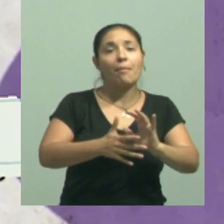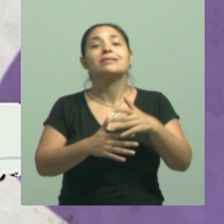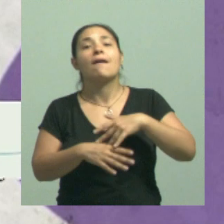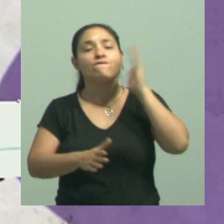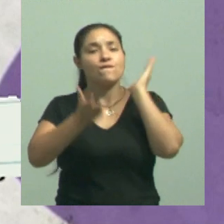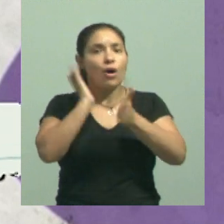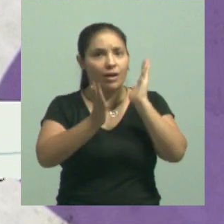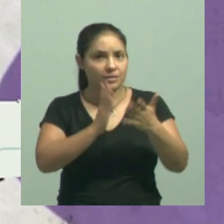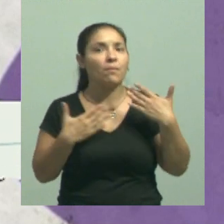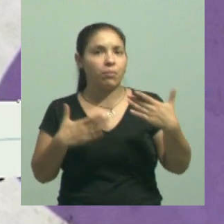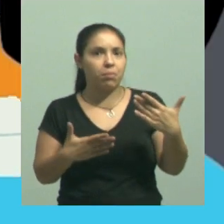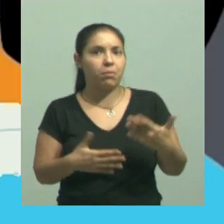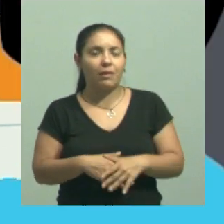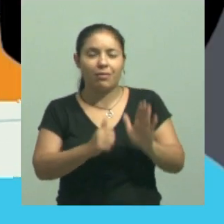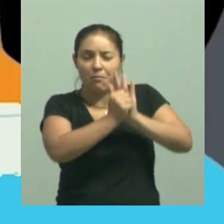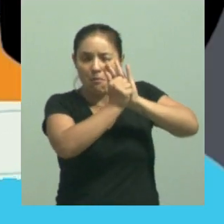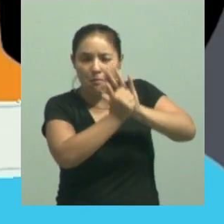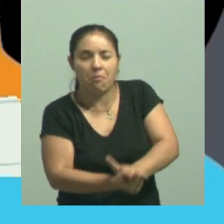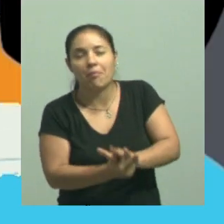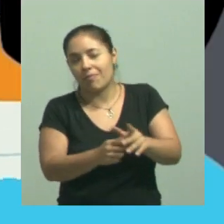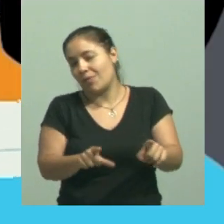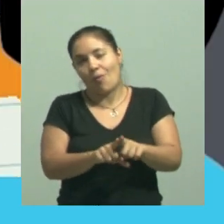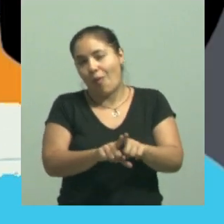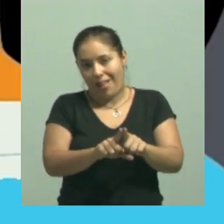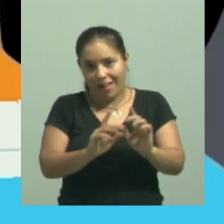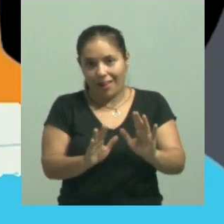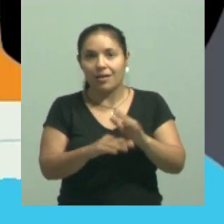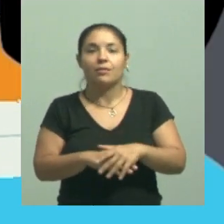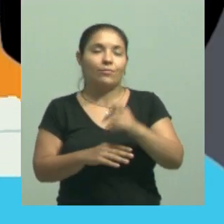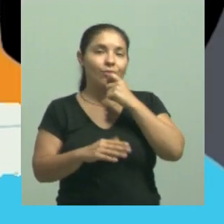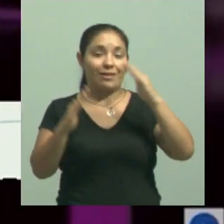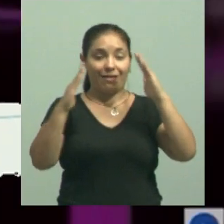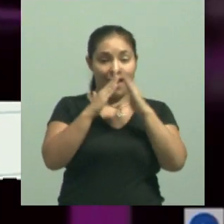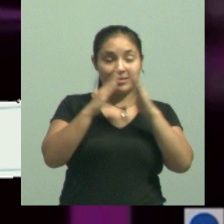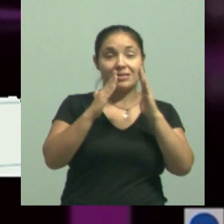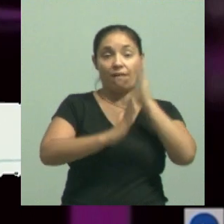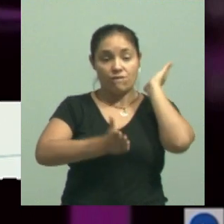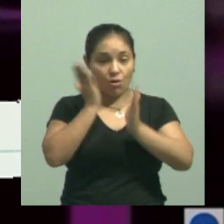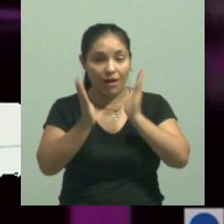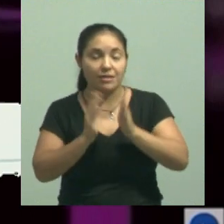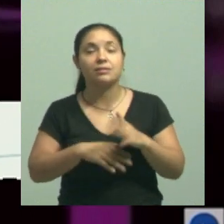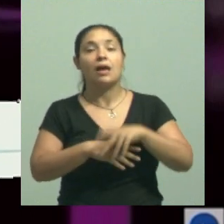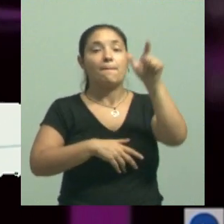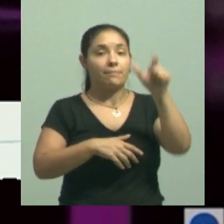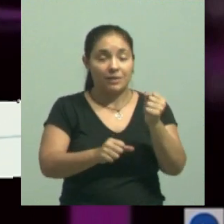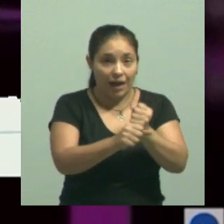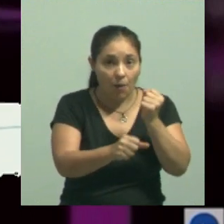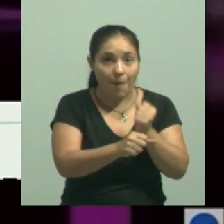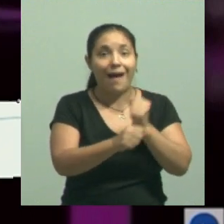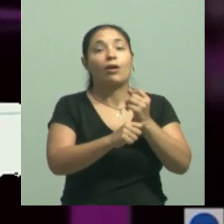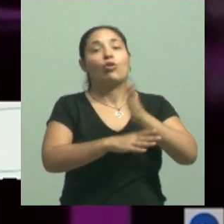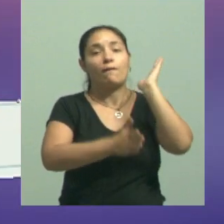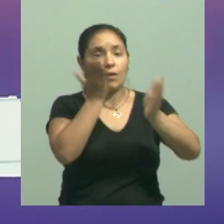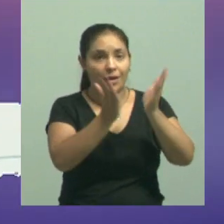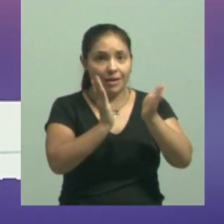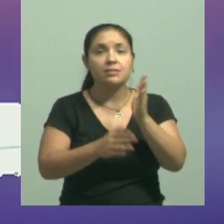violencia se puede cometer, ¿no? Sí. Entonces es violencia doméstica, violencia laboral, violencia mediática en el caso